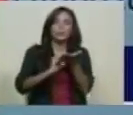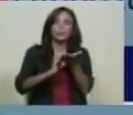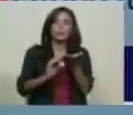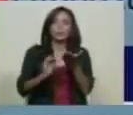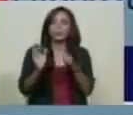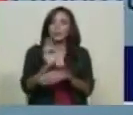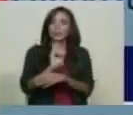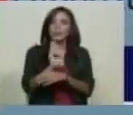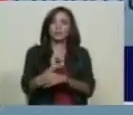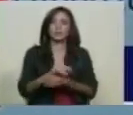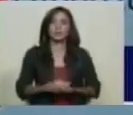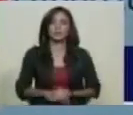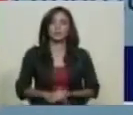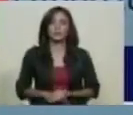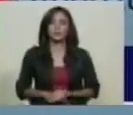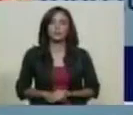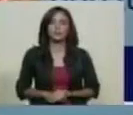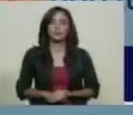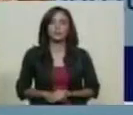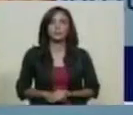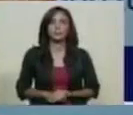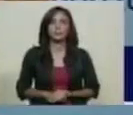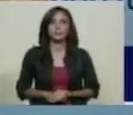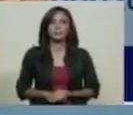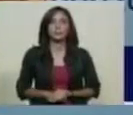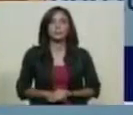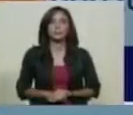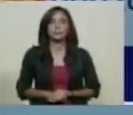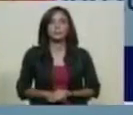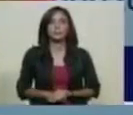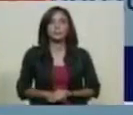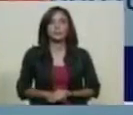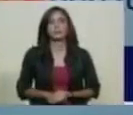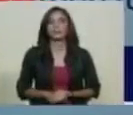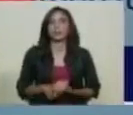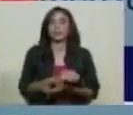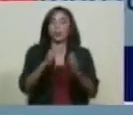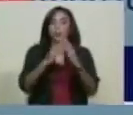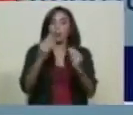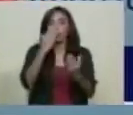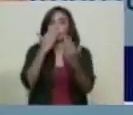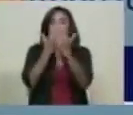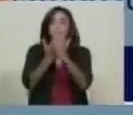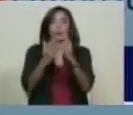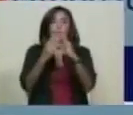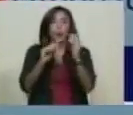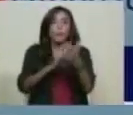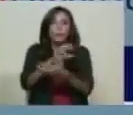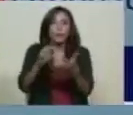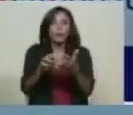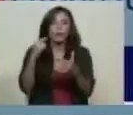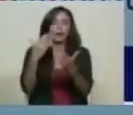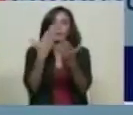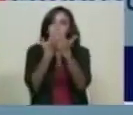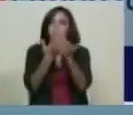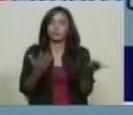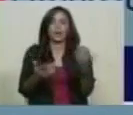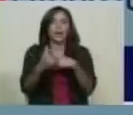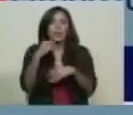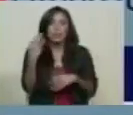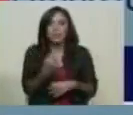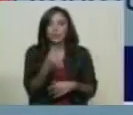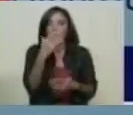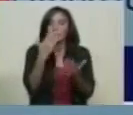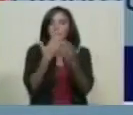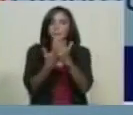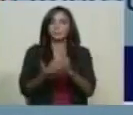recibe y ve esos ejemplos, no le queda a los demás sino también poner el pecho ante los problemas de manera sincera, sin ningún tipo